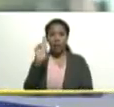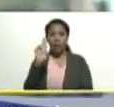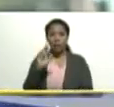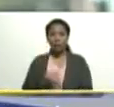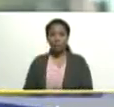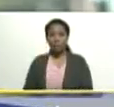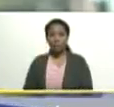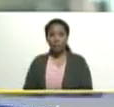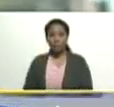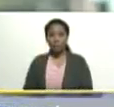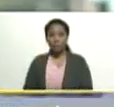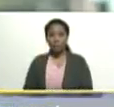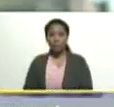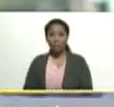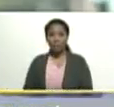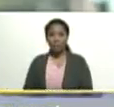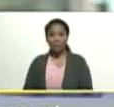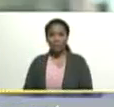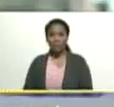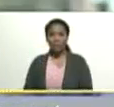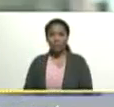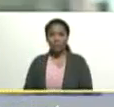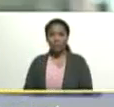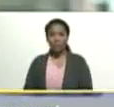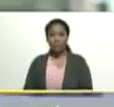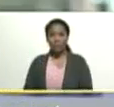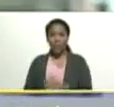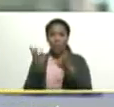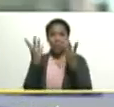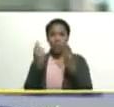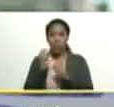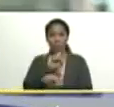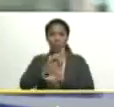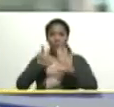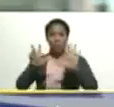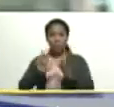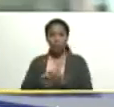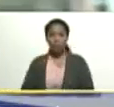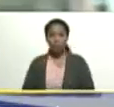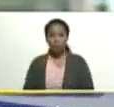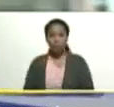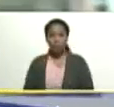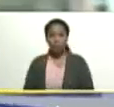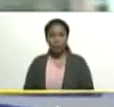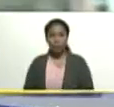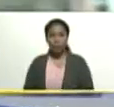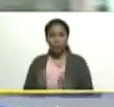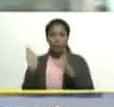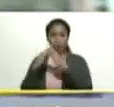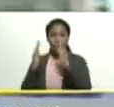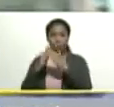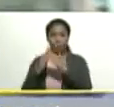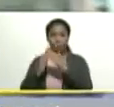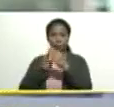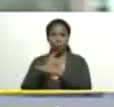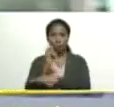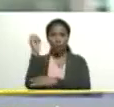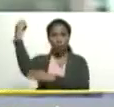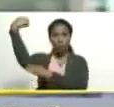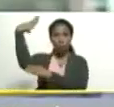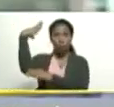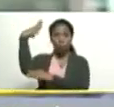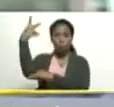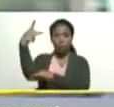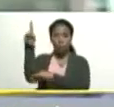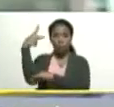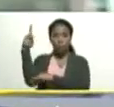oriente, Javier. Y en el puesto 18, de la Hacienda Bosque de Luz, parroquia San